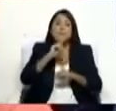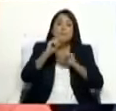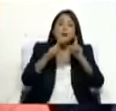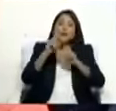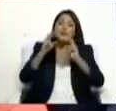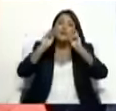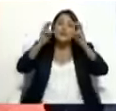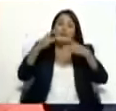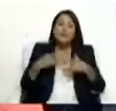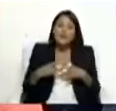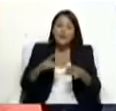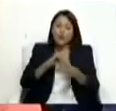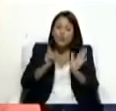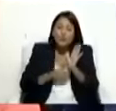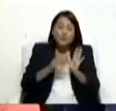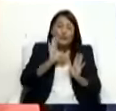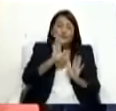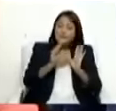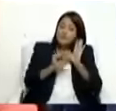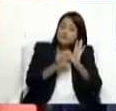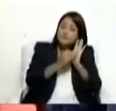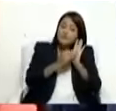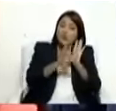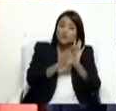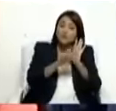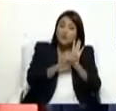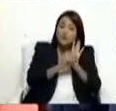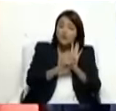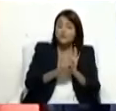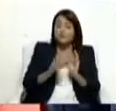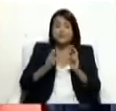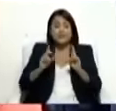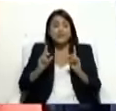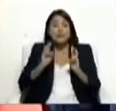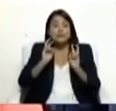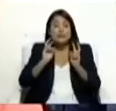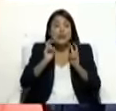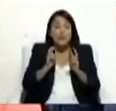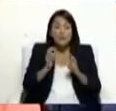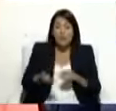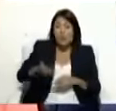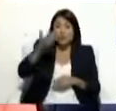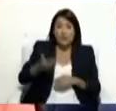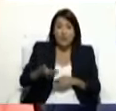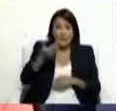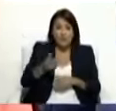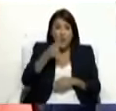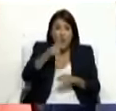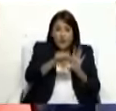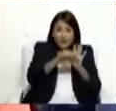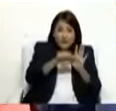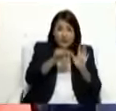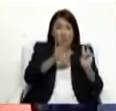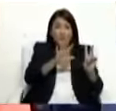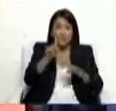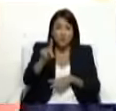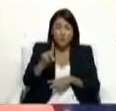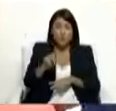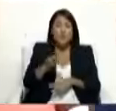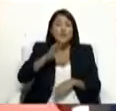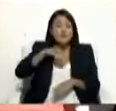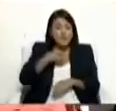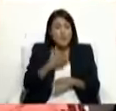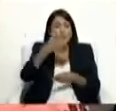esta constitución así lo consagra. Los asuntos de especial trascendencia, dice el artículo 71, podrán